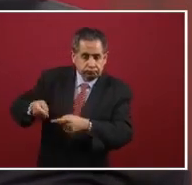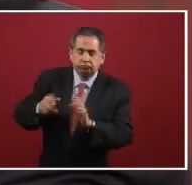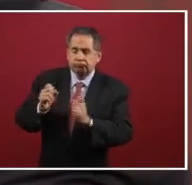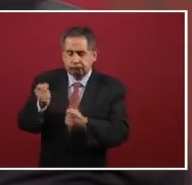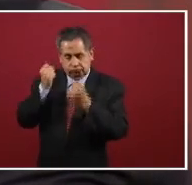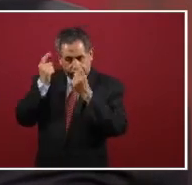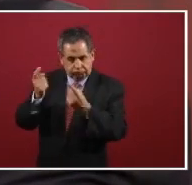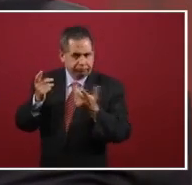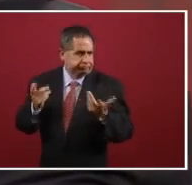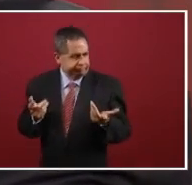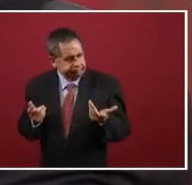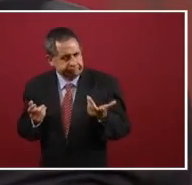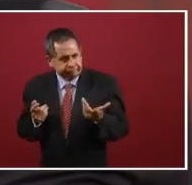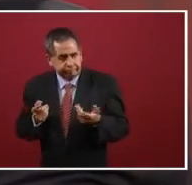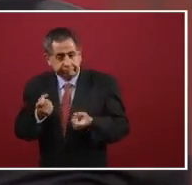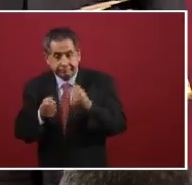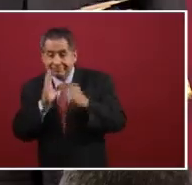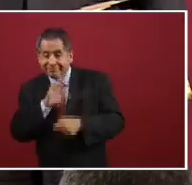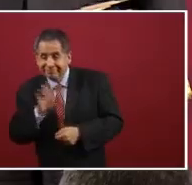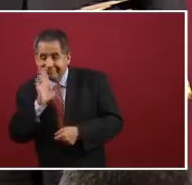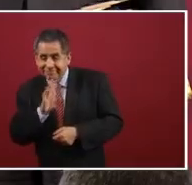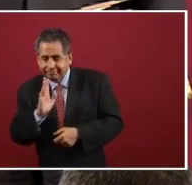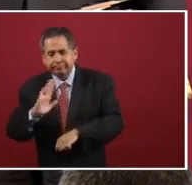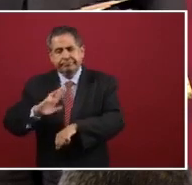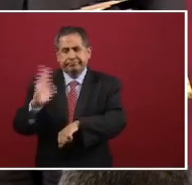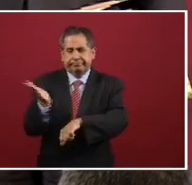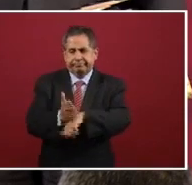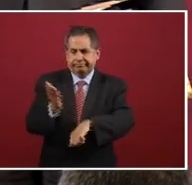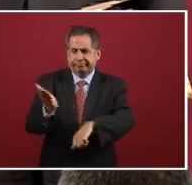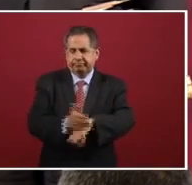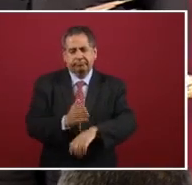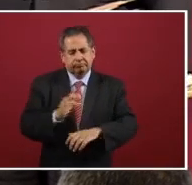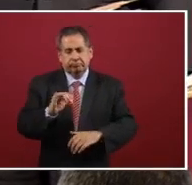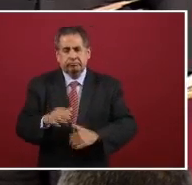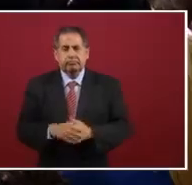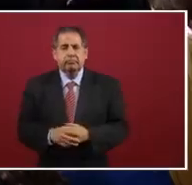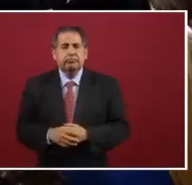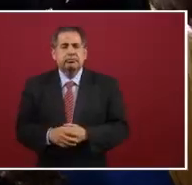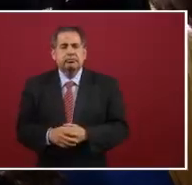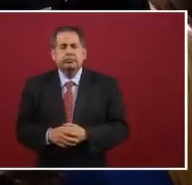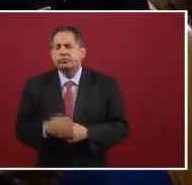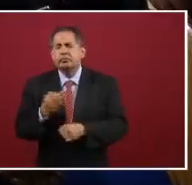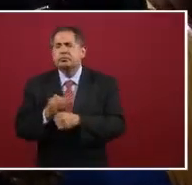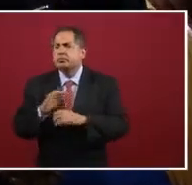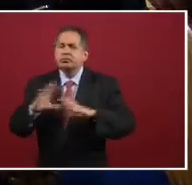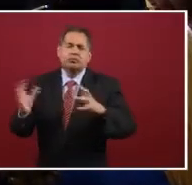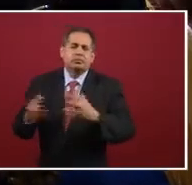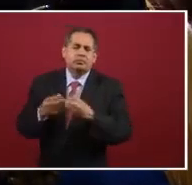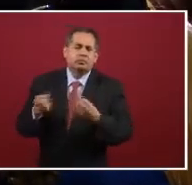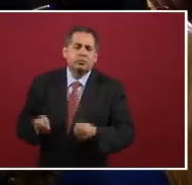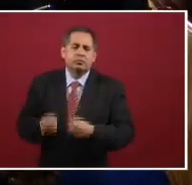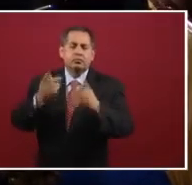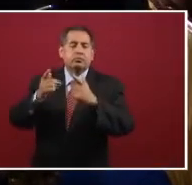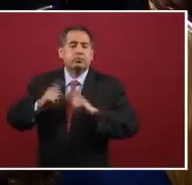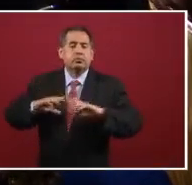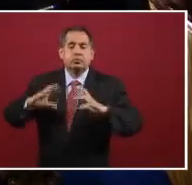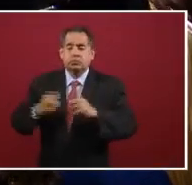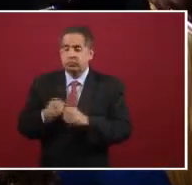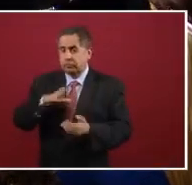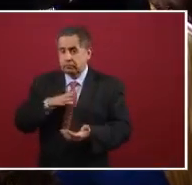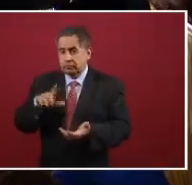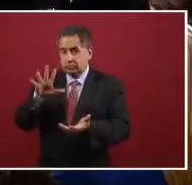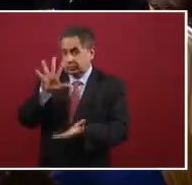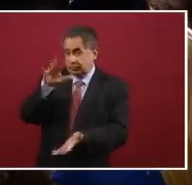y pues castigar a los malosos, como decimos. ¿Cuántos elementos hay actualmente? ¿Cuántos agentes hay? Hay